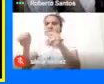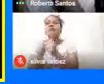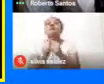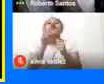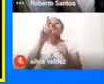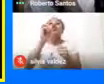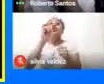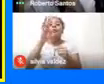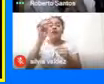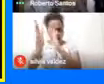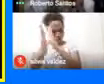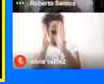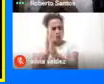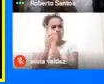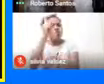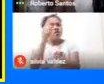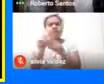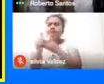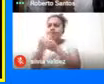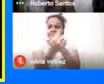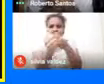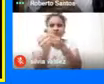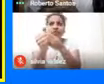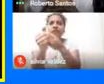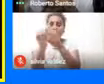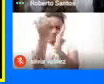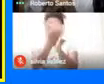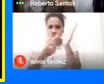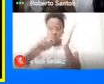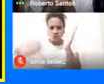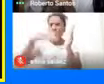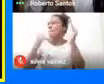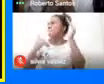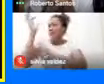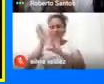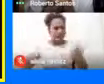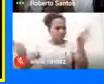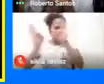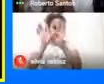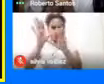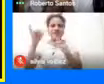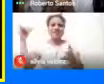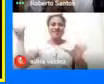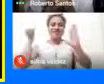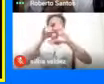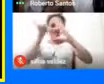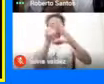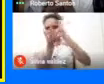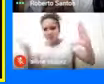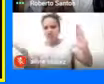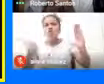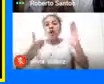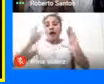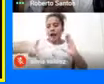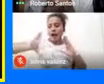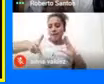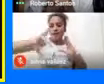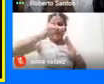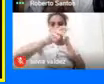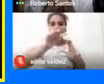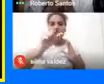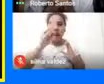Cuéntanos Uno de los recorridos Identificados Que han tenido Mayor relevancia Para las agencias De viajes Es la caminata De las abuelas